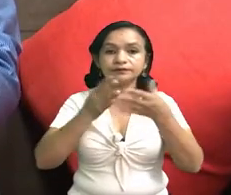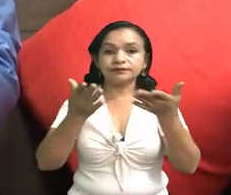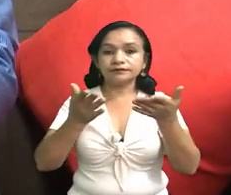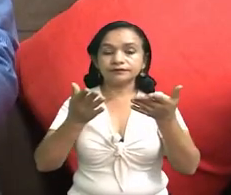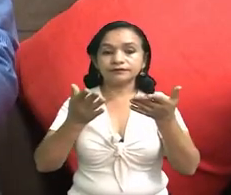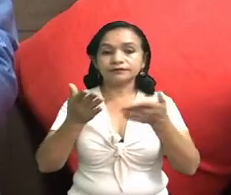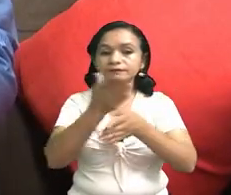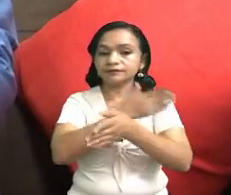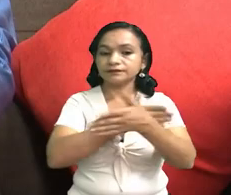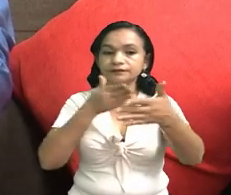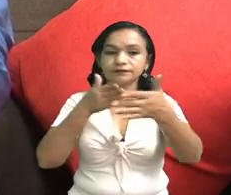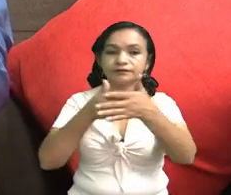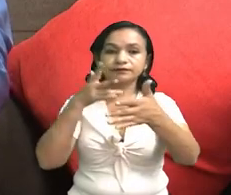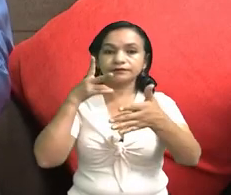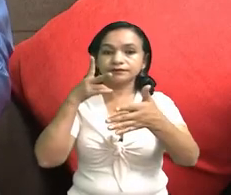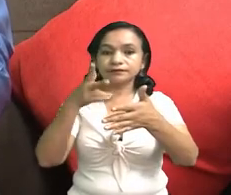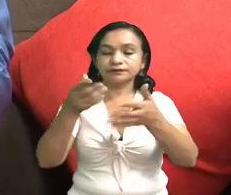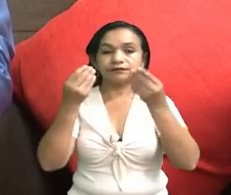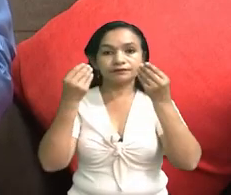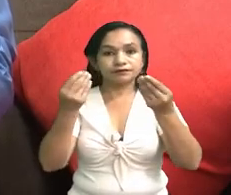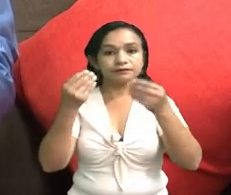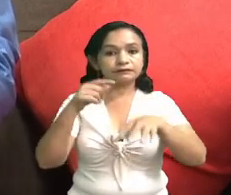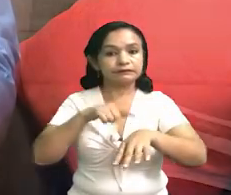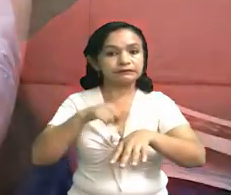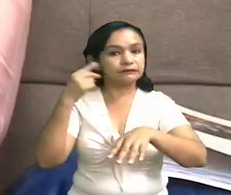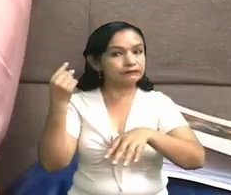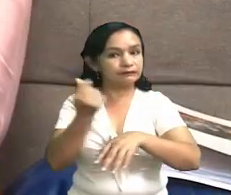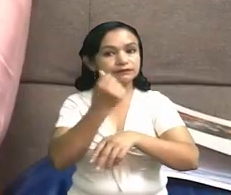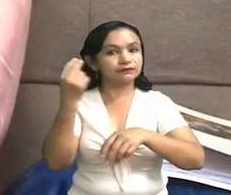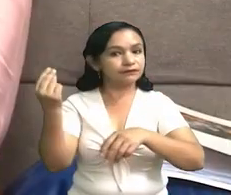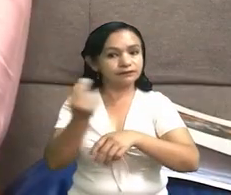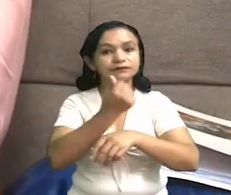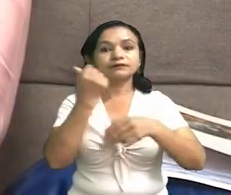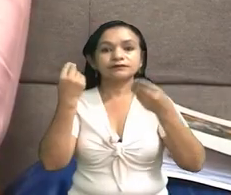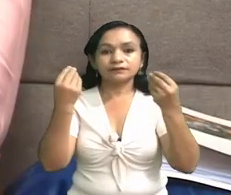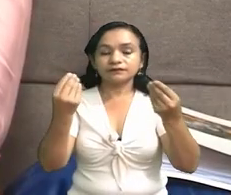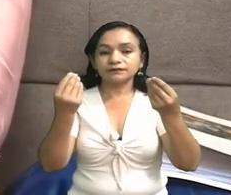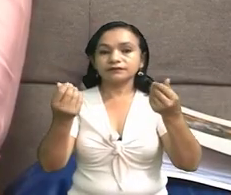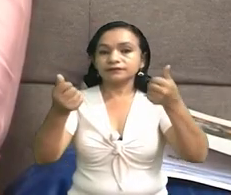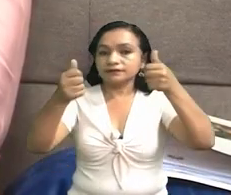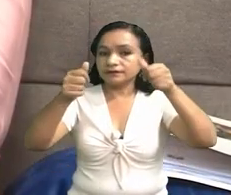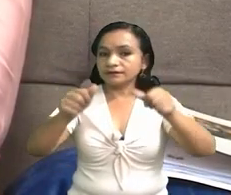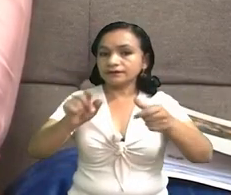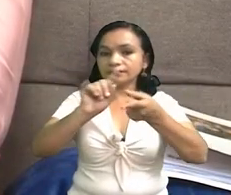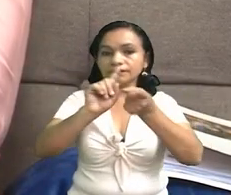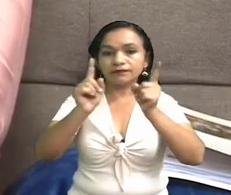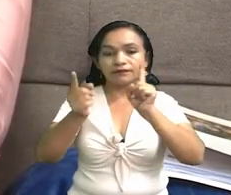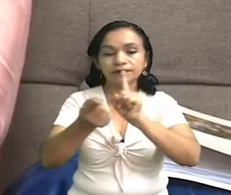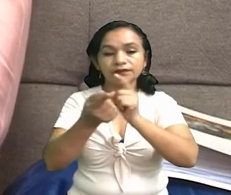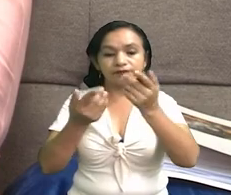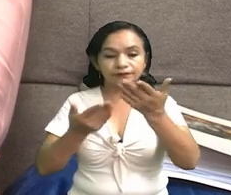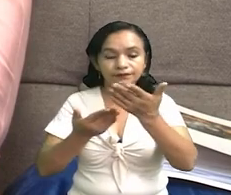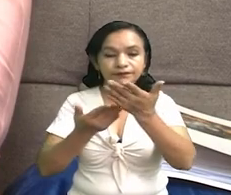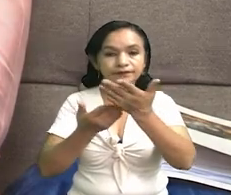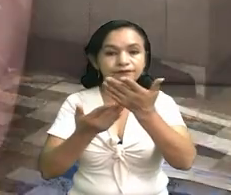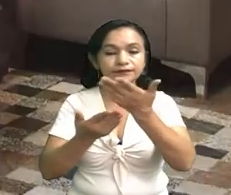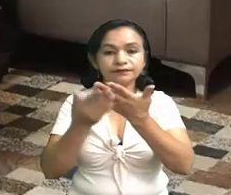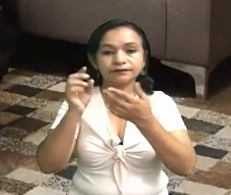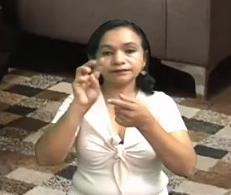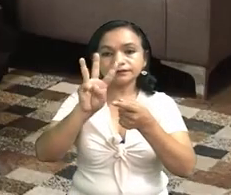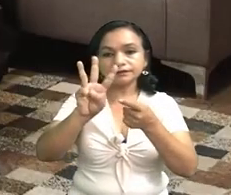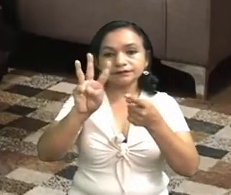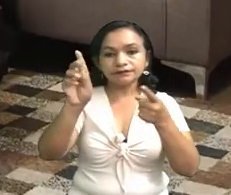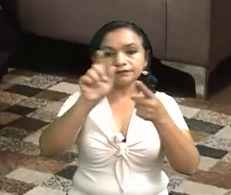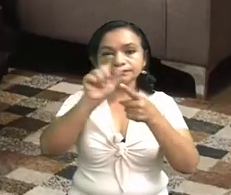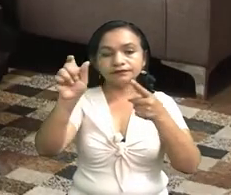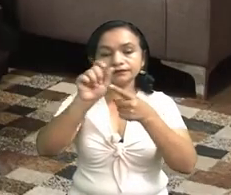bastante acelerados los tiempos, ¿no? Muy acordes a las transformaciones tecnológicas, ¿no? 3 meses y ya estará instalada